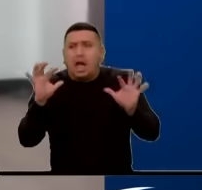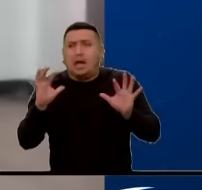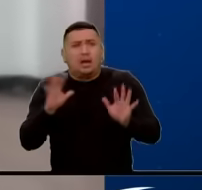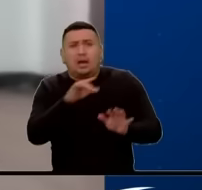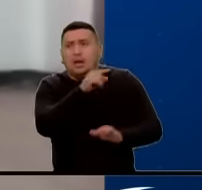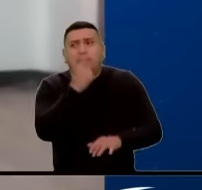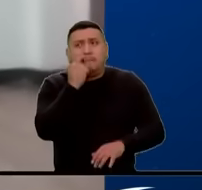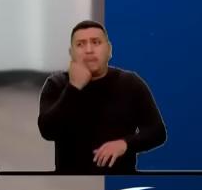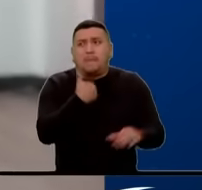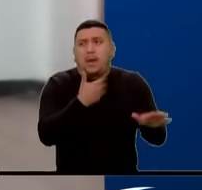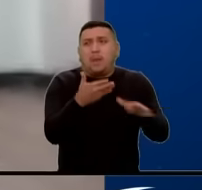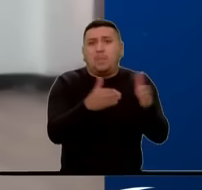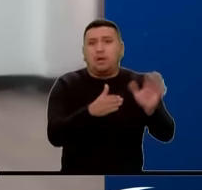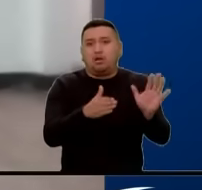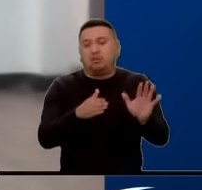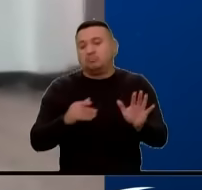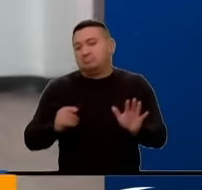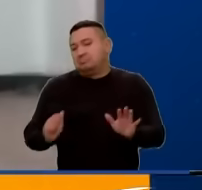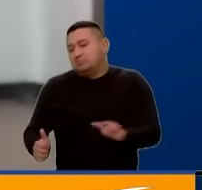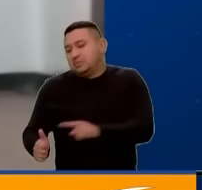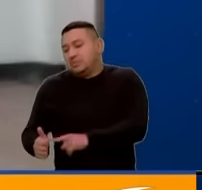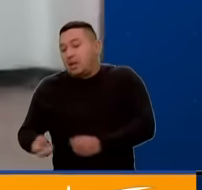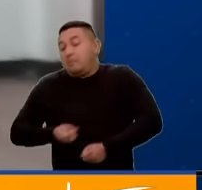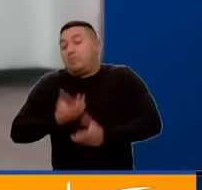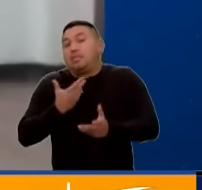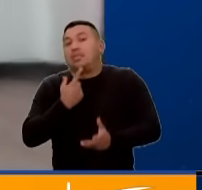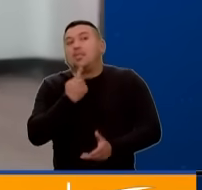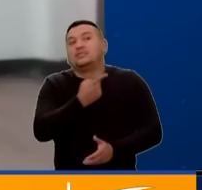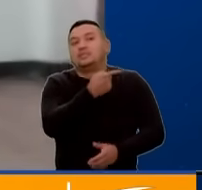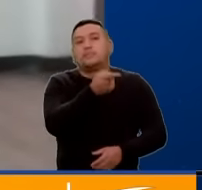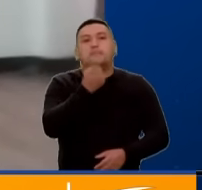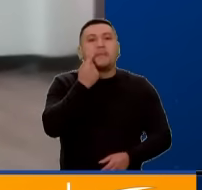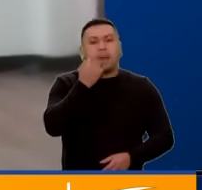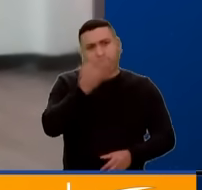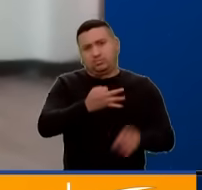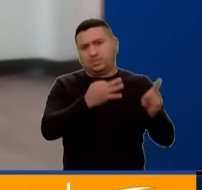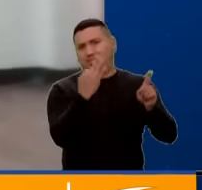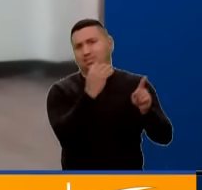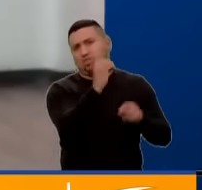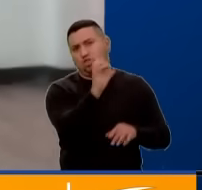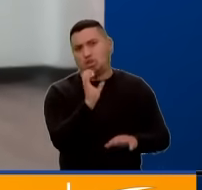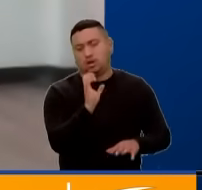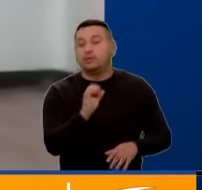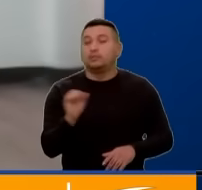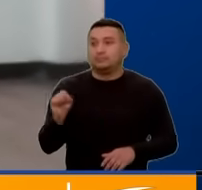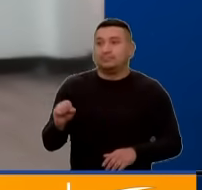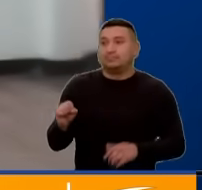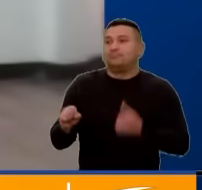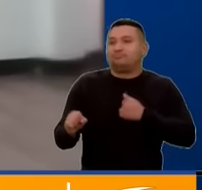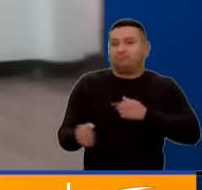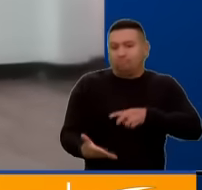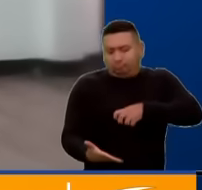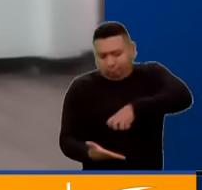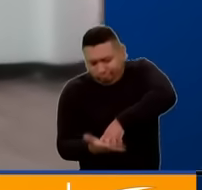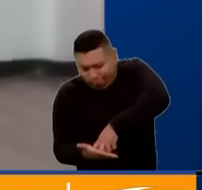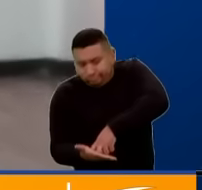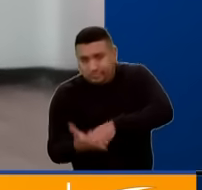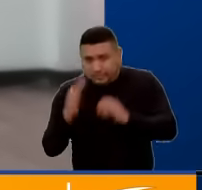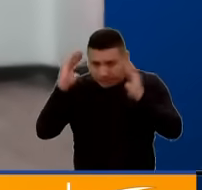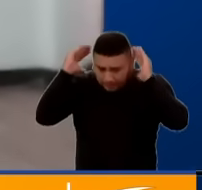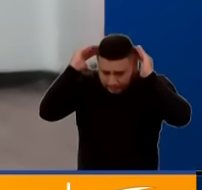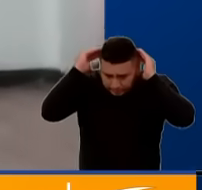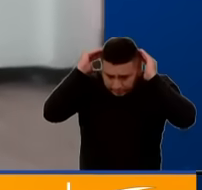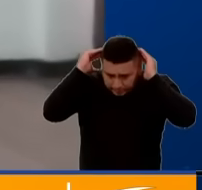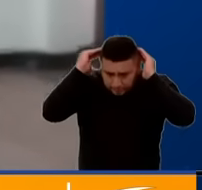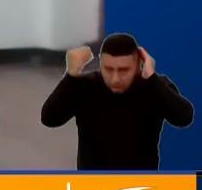de la niña al ver que podía ser ahí fusilado y me tenían ya de rodillas, ya sobre